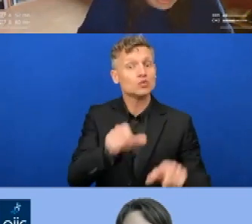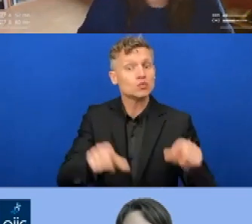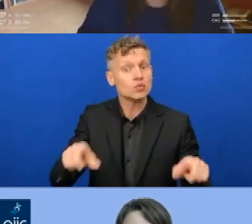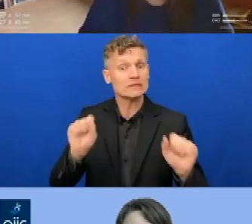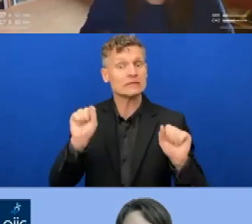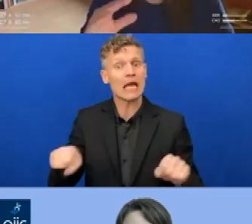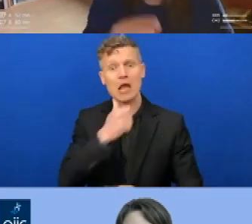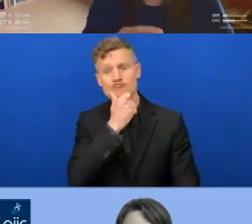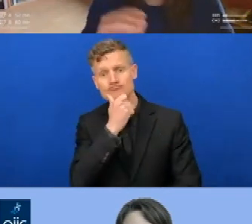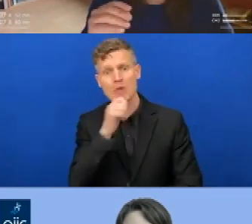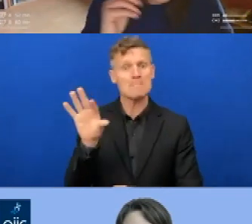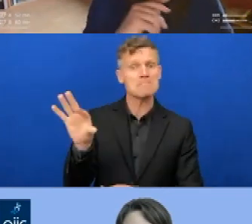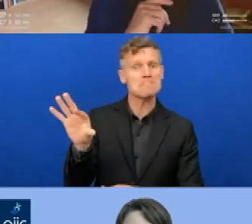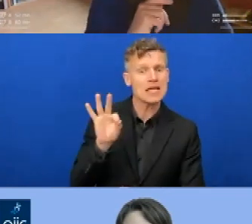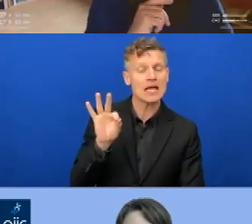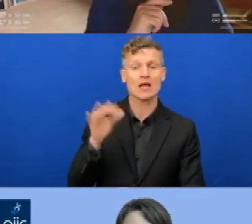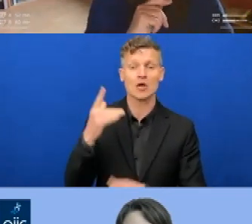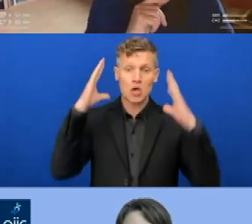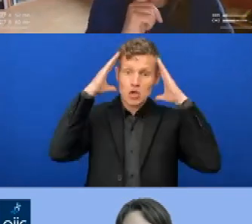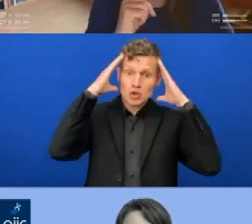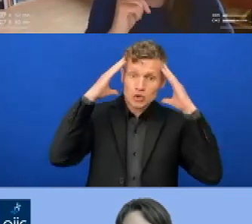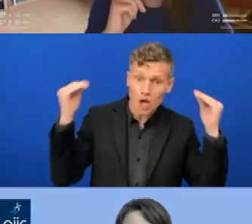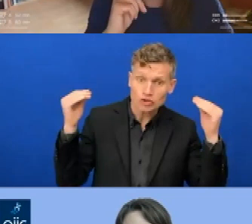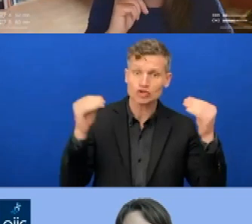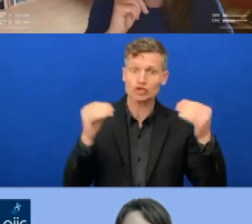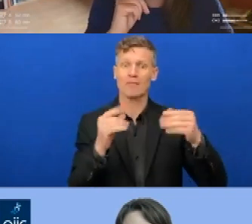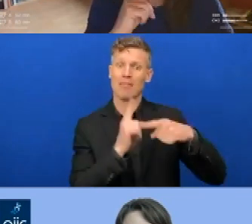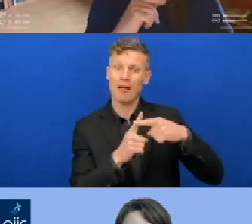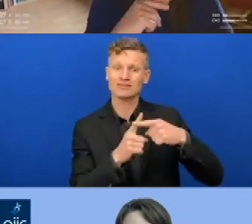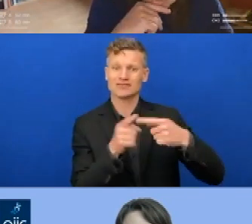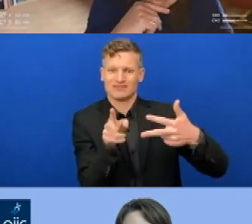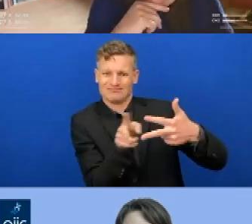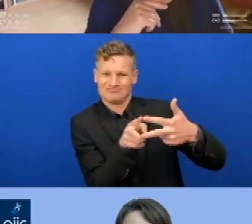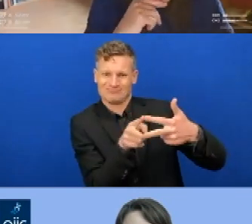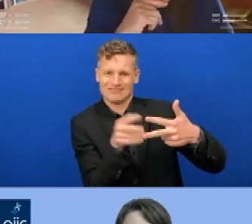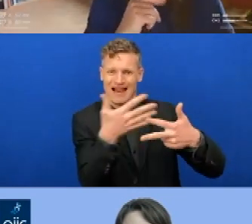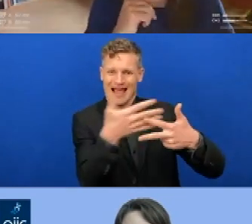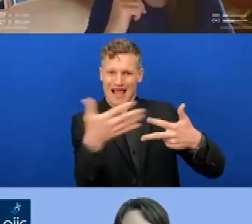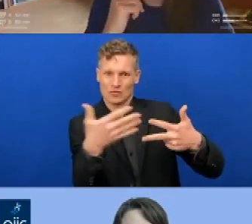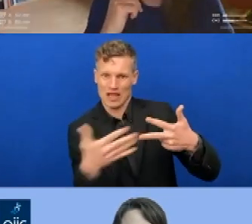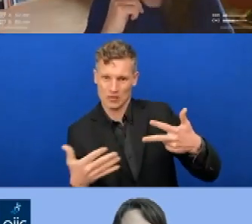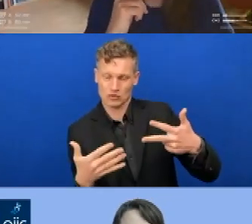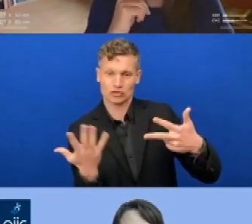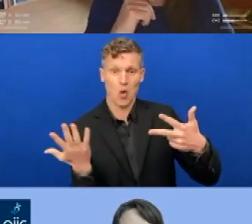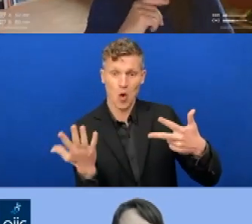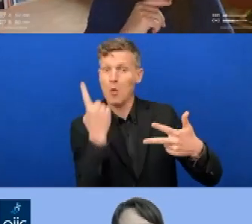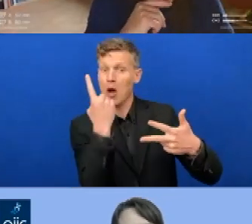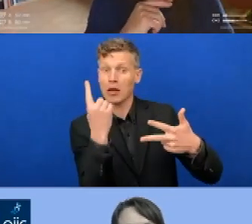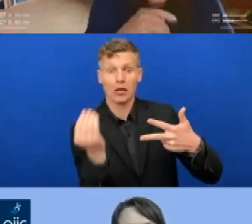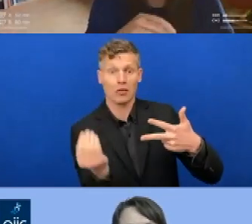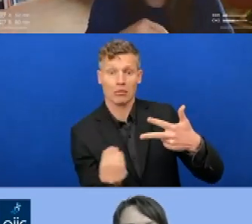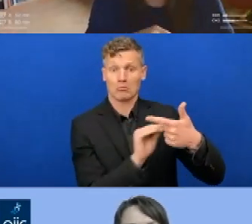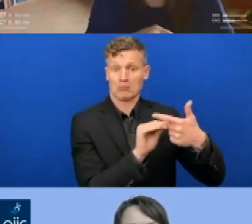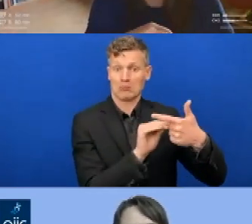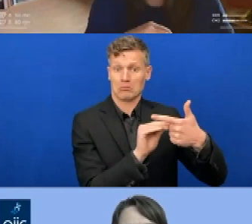interpretación queremos ofrecerles que continúen con el holandés y 2 lenguas más o que solo elijan